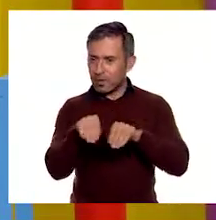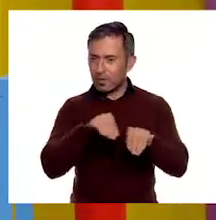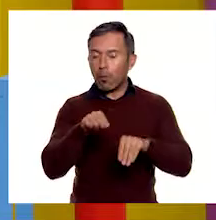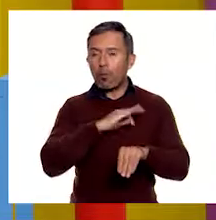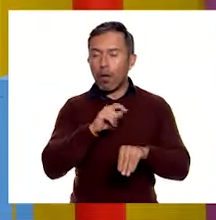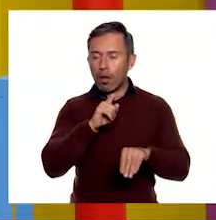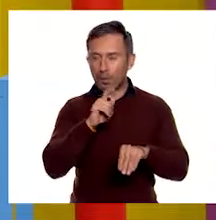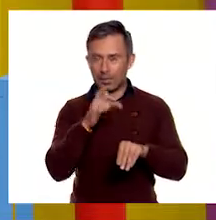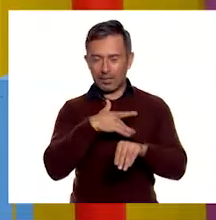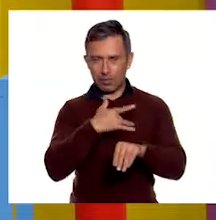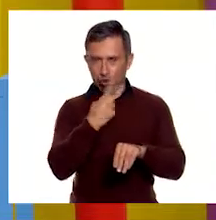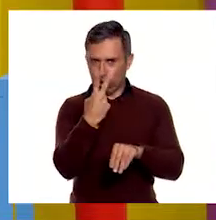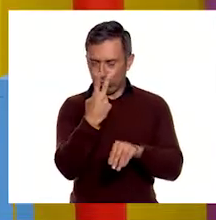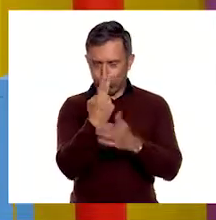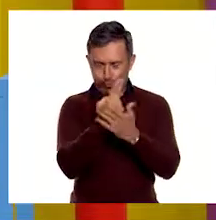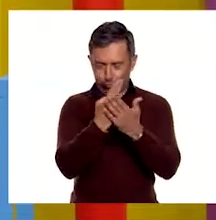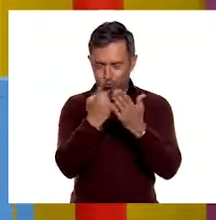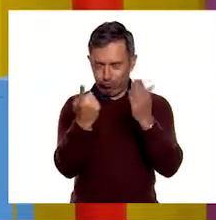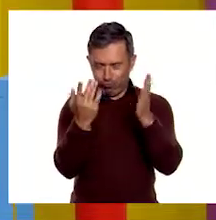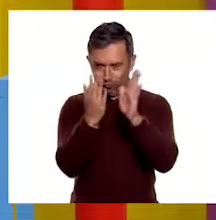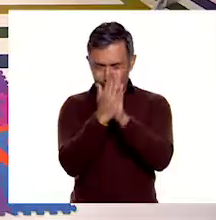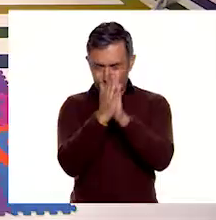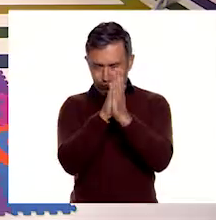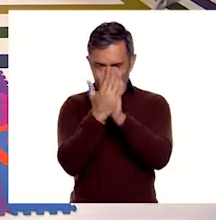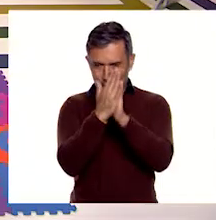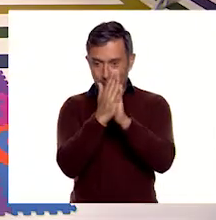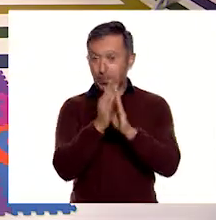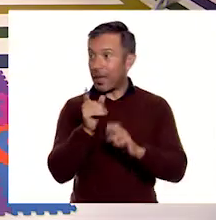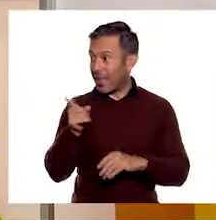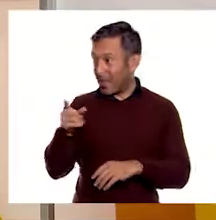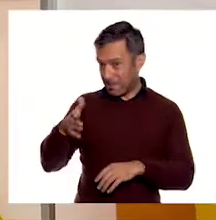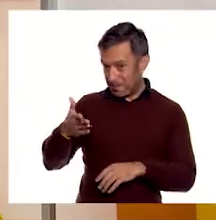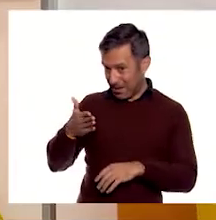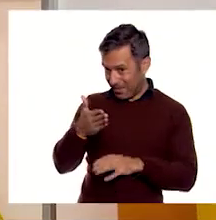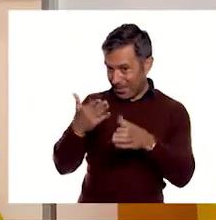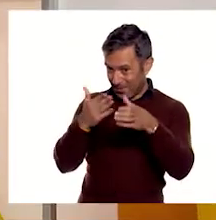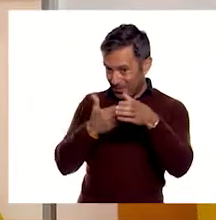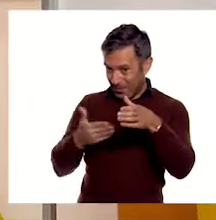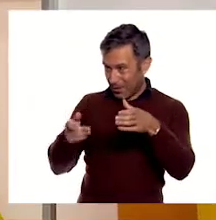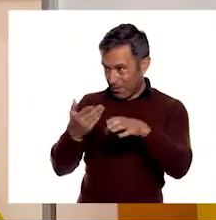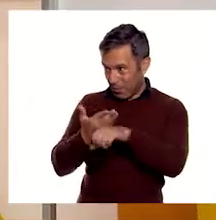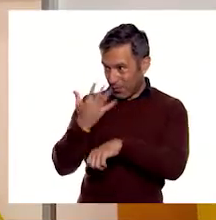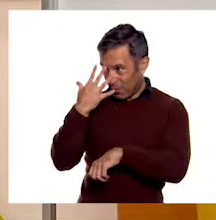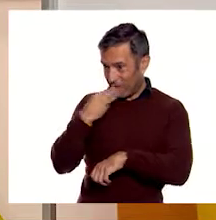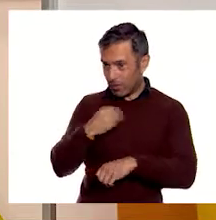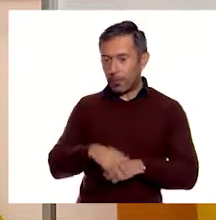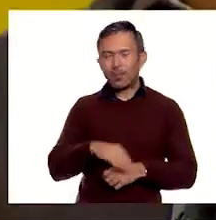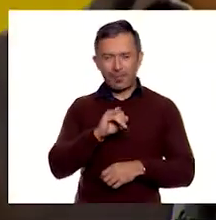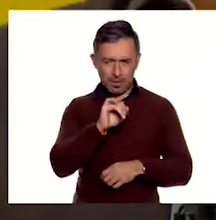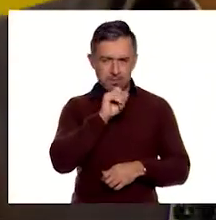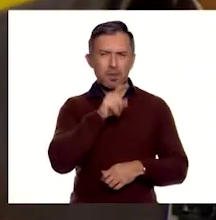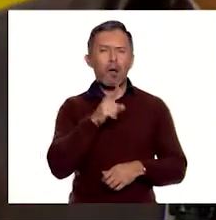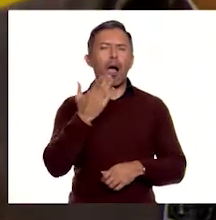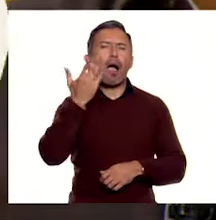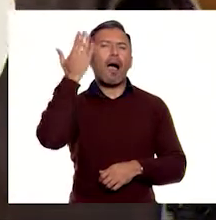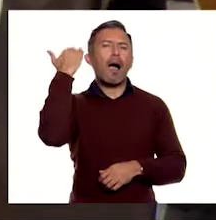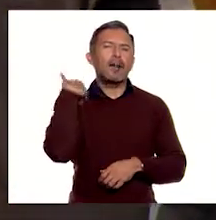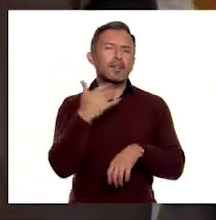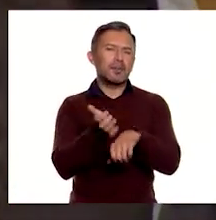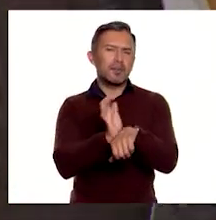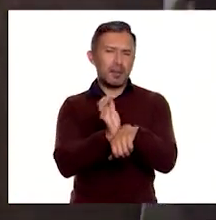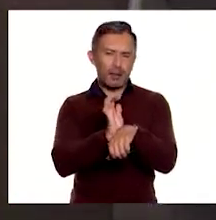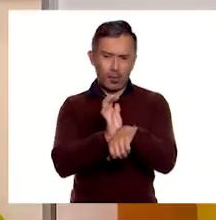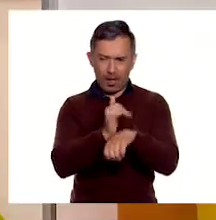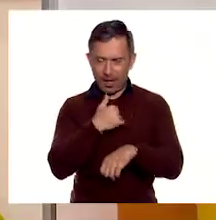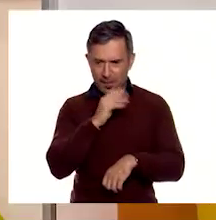objetos que se sobreponen. Exactamente. Ese es muy bonito, el de la pecera. El de la pecera. Y sí, yo ya había visto en alguna película también el